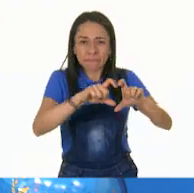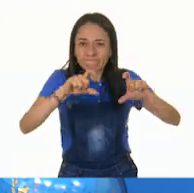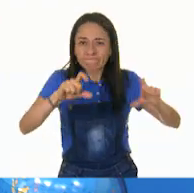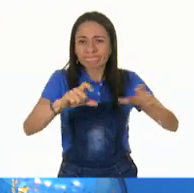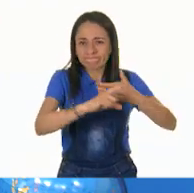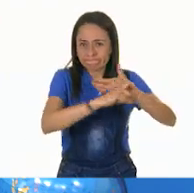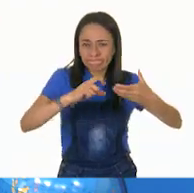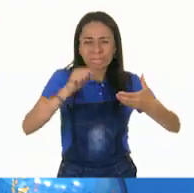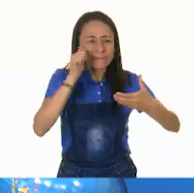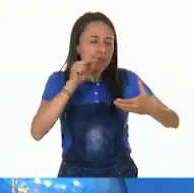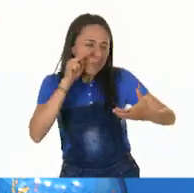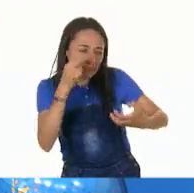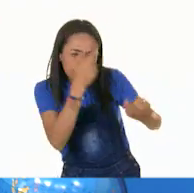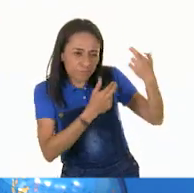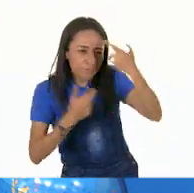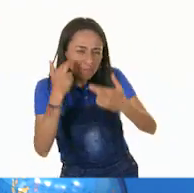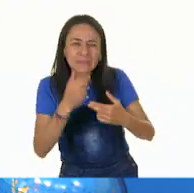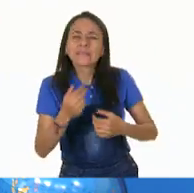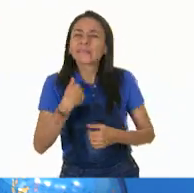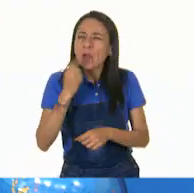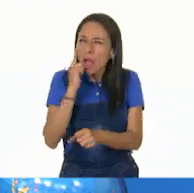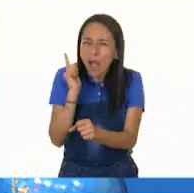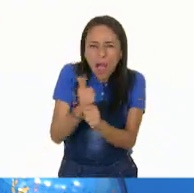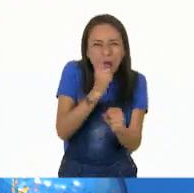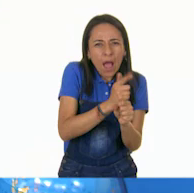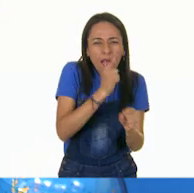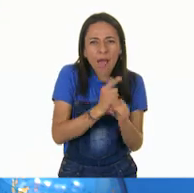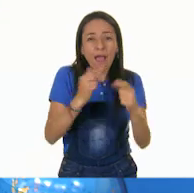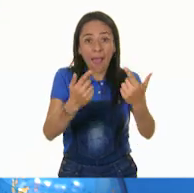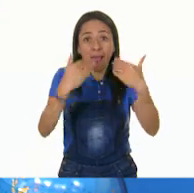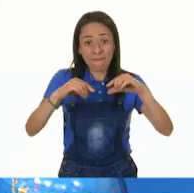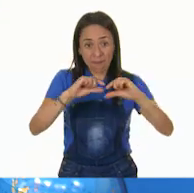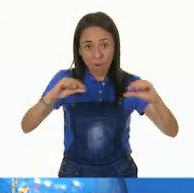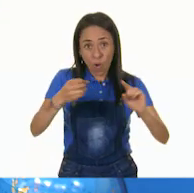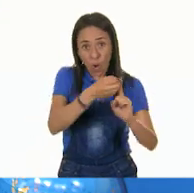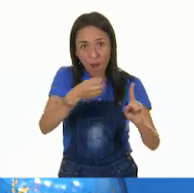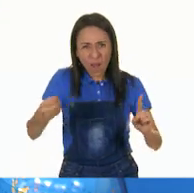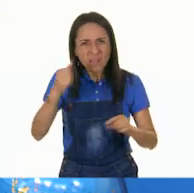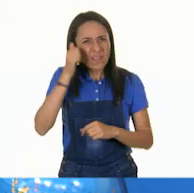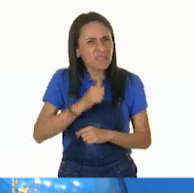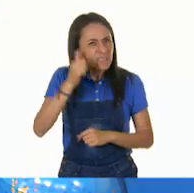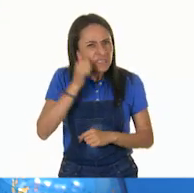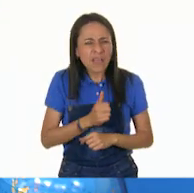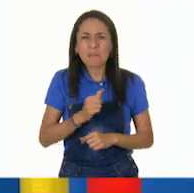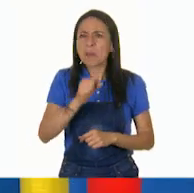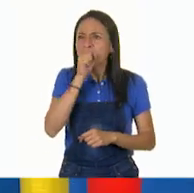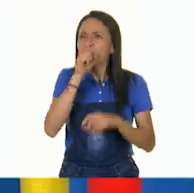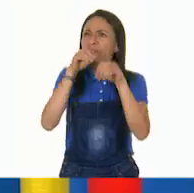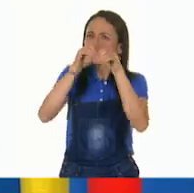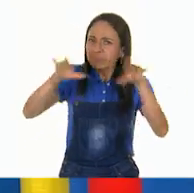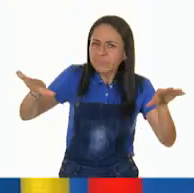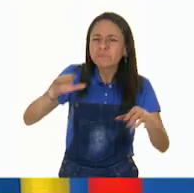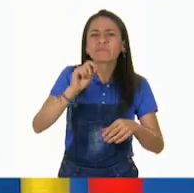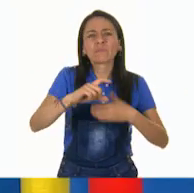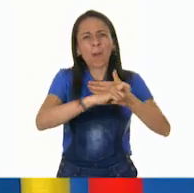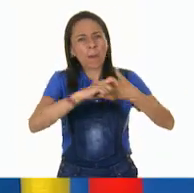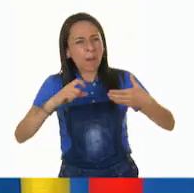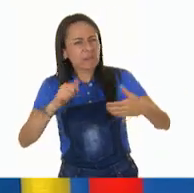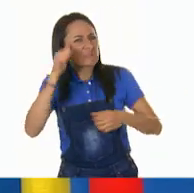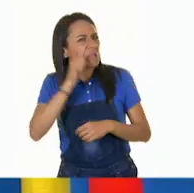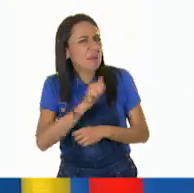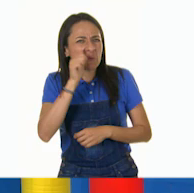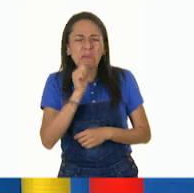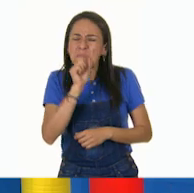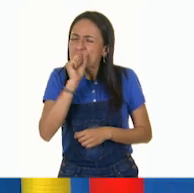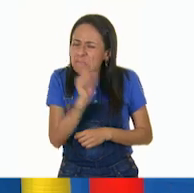tanto en la publicidad como en las etiquetas o estampados del producto varía eso porque pasa pues como ya lo habíamos